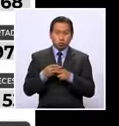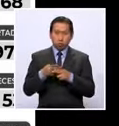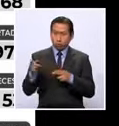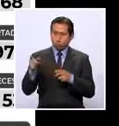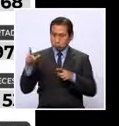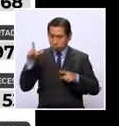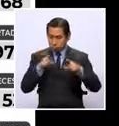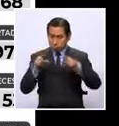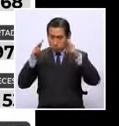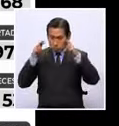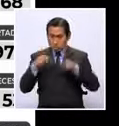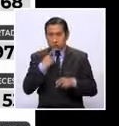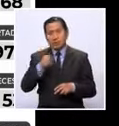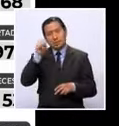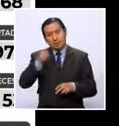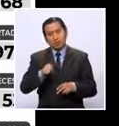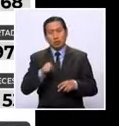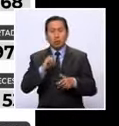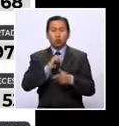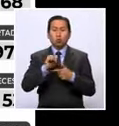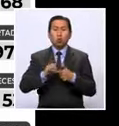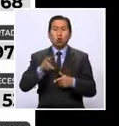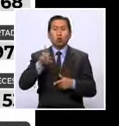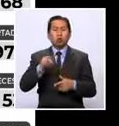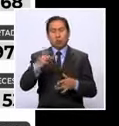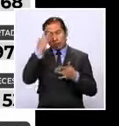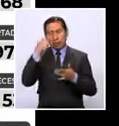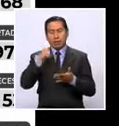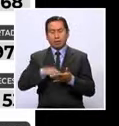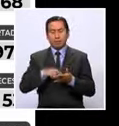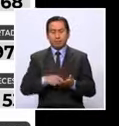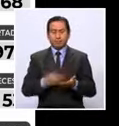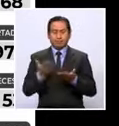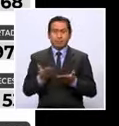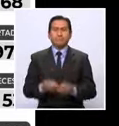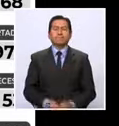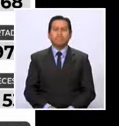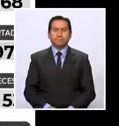confirmados o descartados por el laboratorio